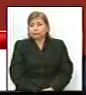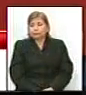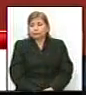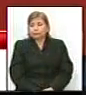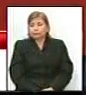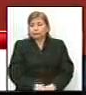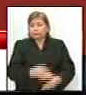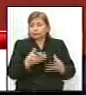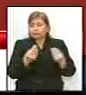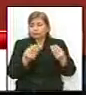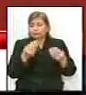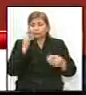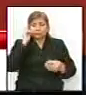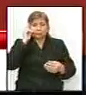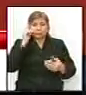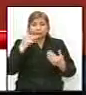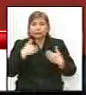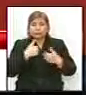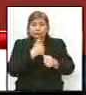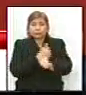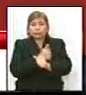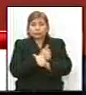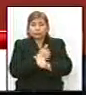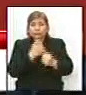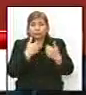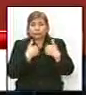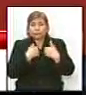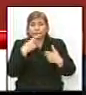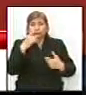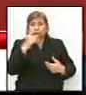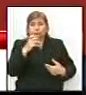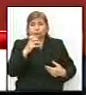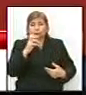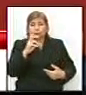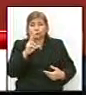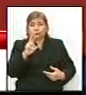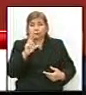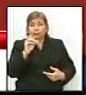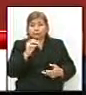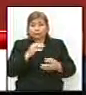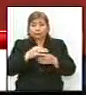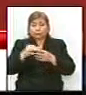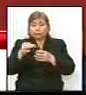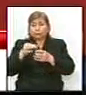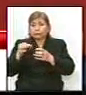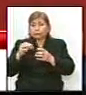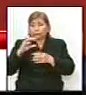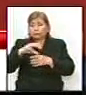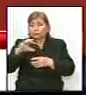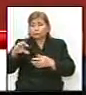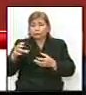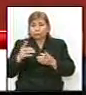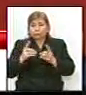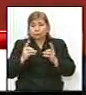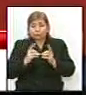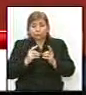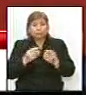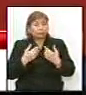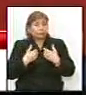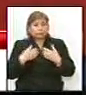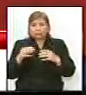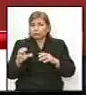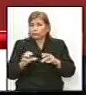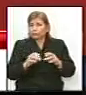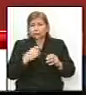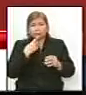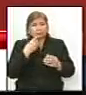por muchas razones. Ayacucho tiene casi 120 distritos. Todo lo que hagamos